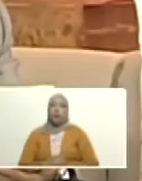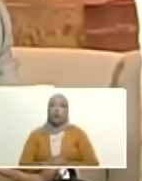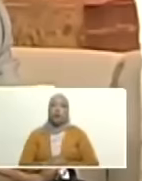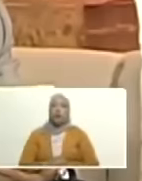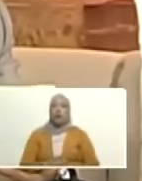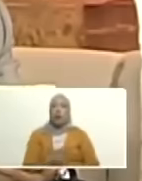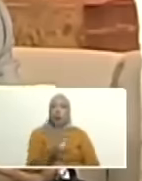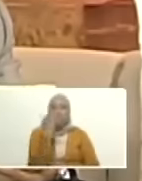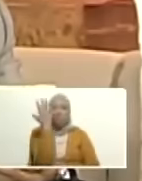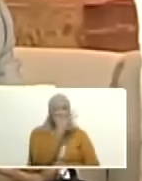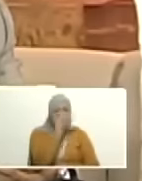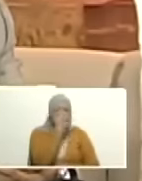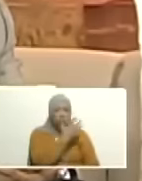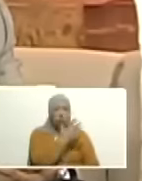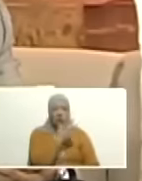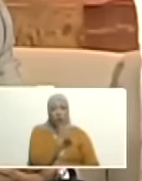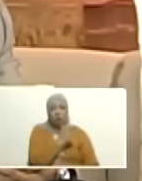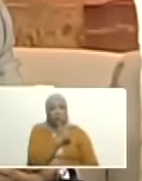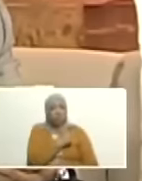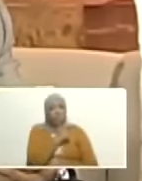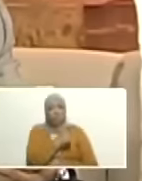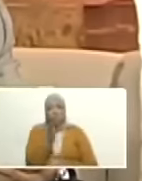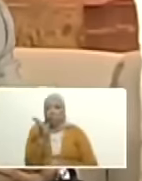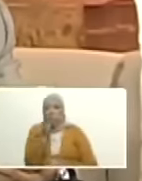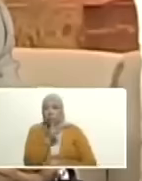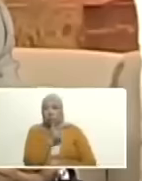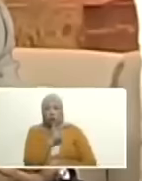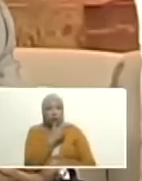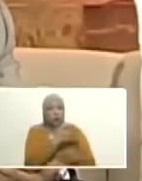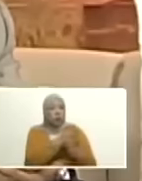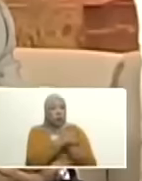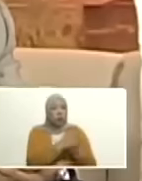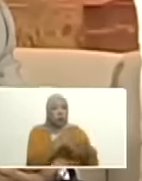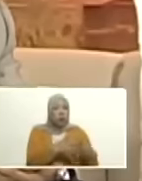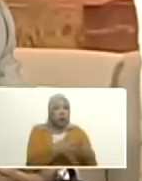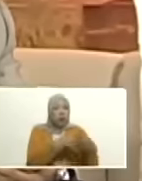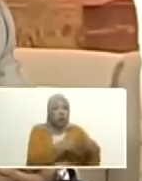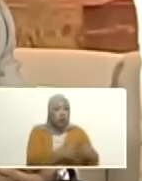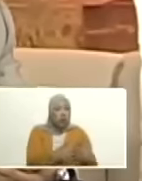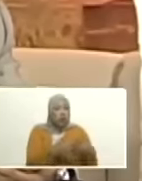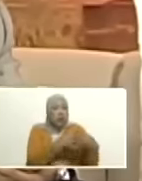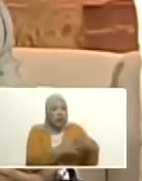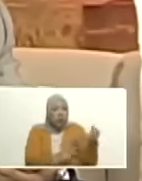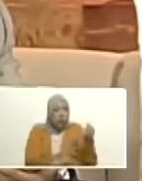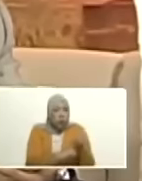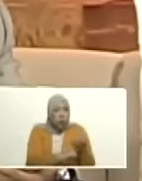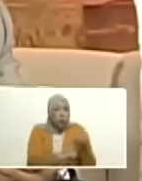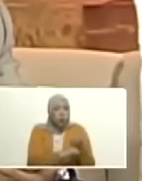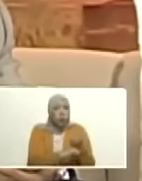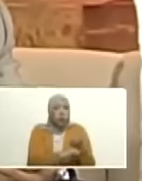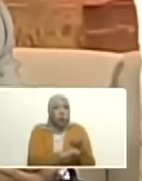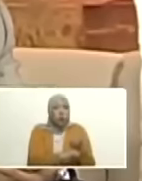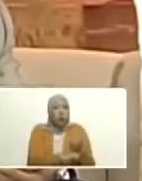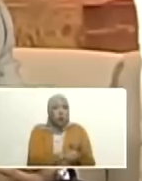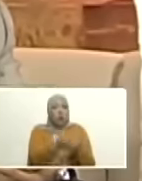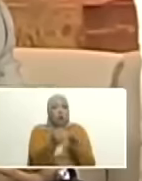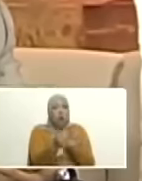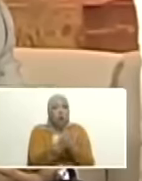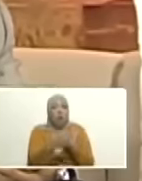irracional, intolerante, neofascista para el momento. Habían dado un golpe de